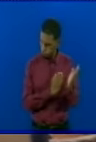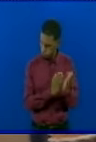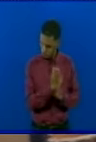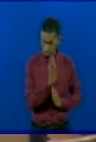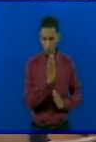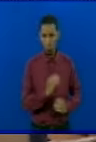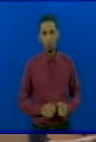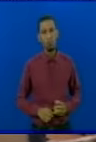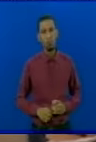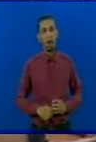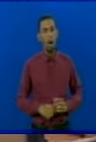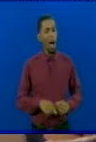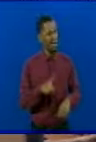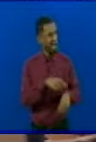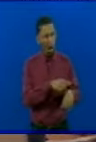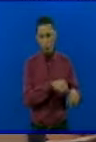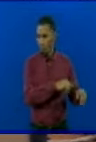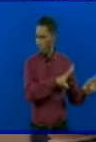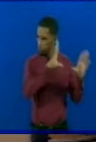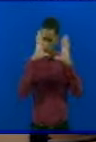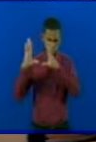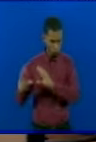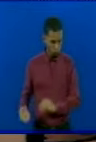determinado, hasta la hora que haya personal,